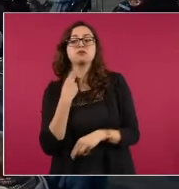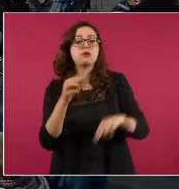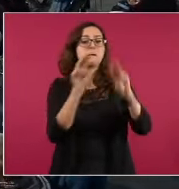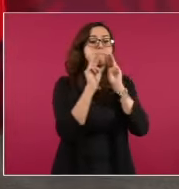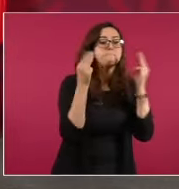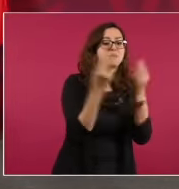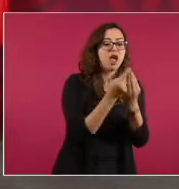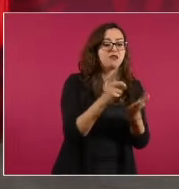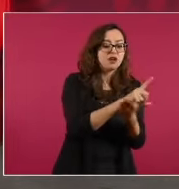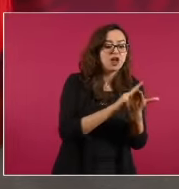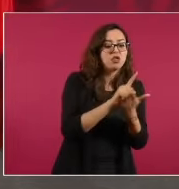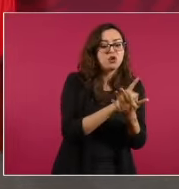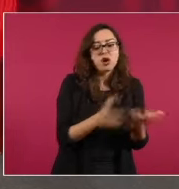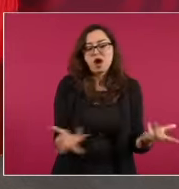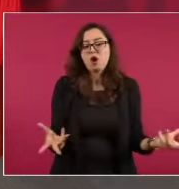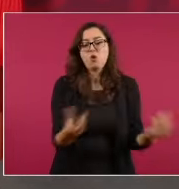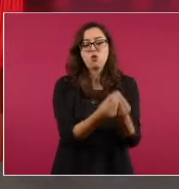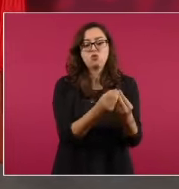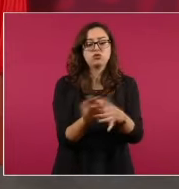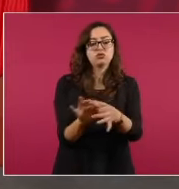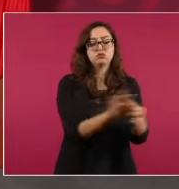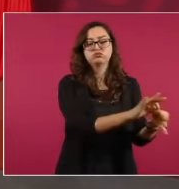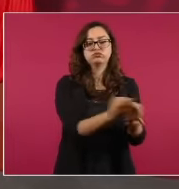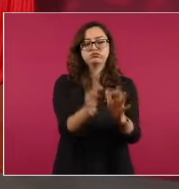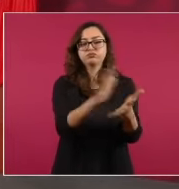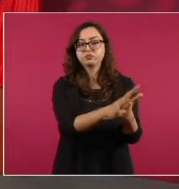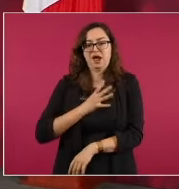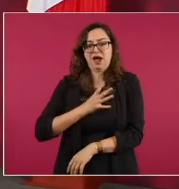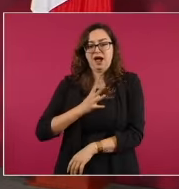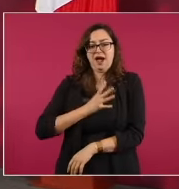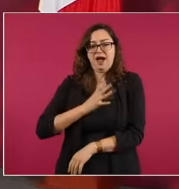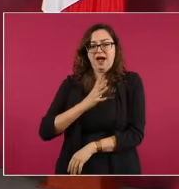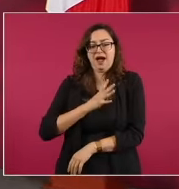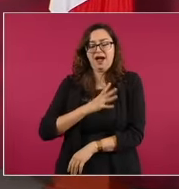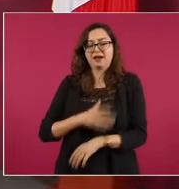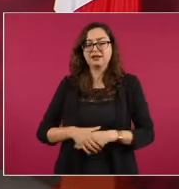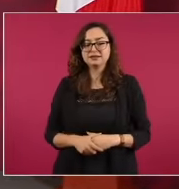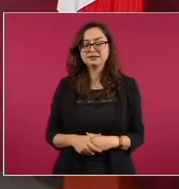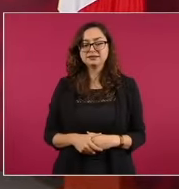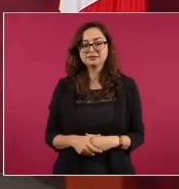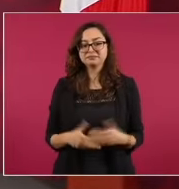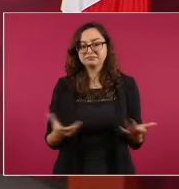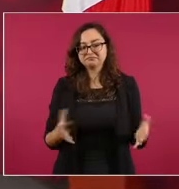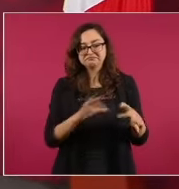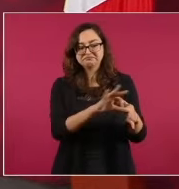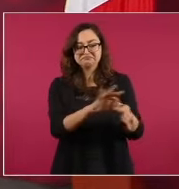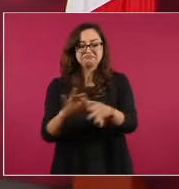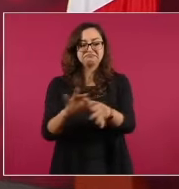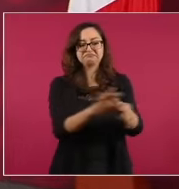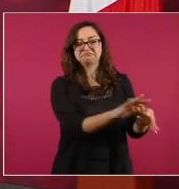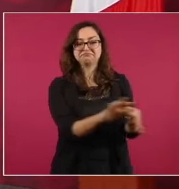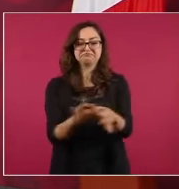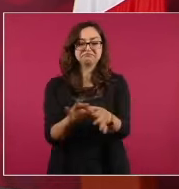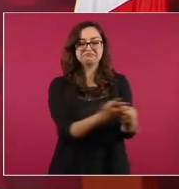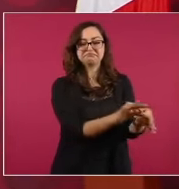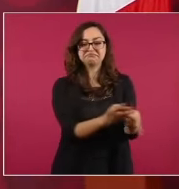la delincuencia y el poder de las autoridades se alimentaban, se nutrían